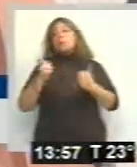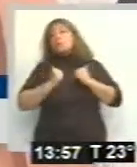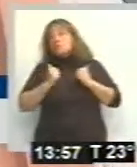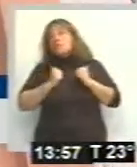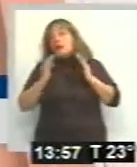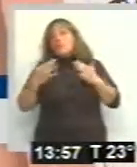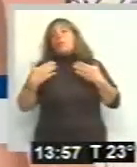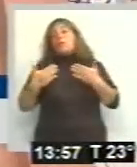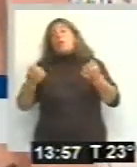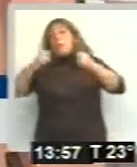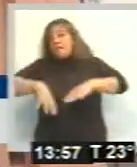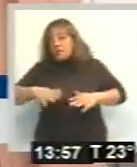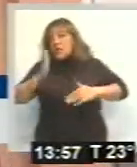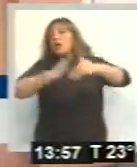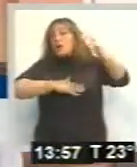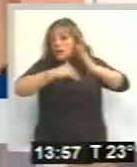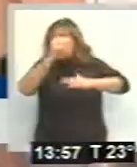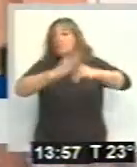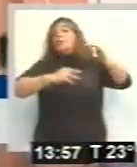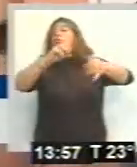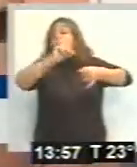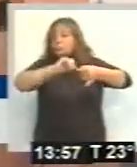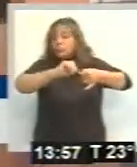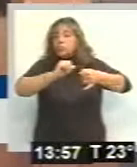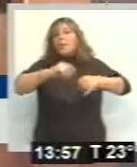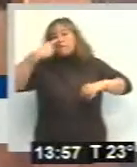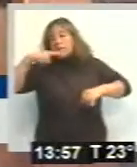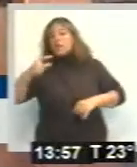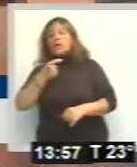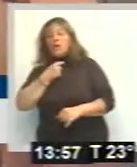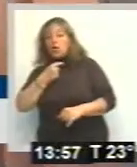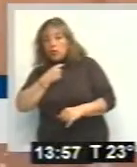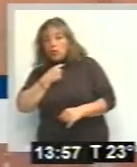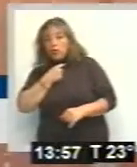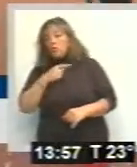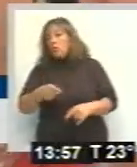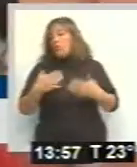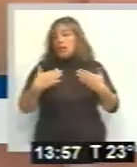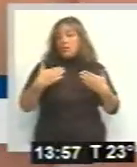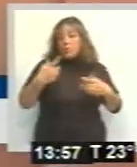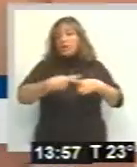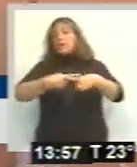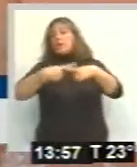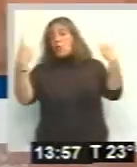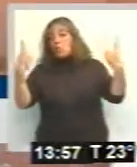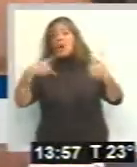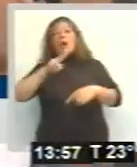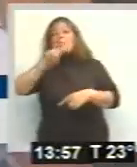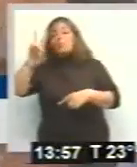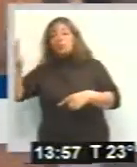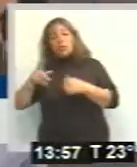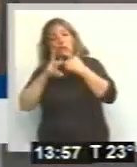iniciando los trabajos a fines de agosto y para poder estar inaugurando este gran museo, como decía